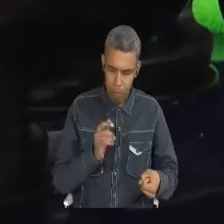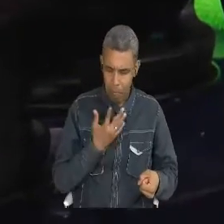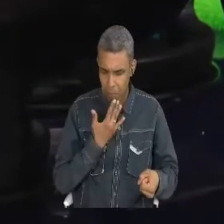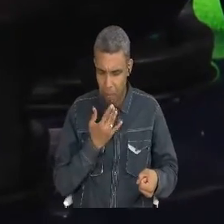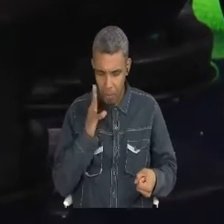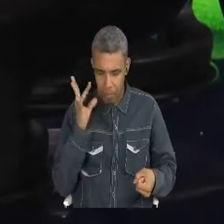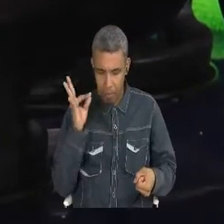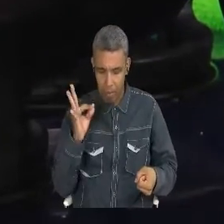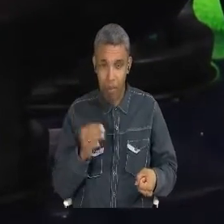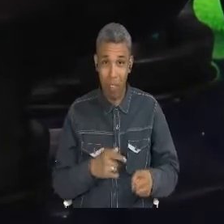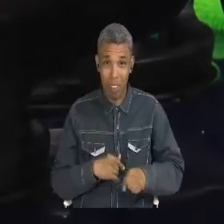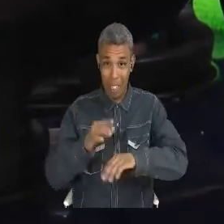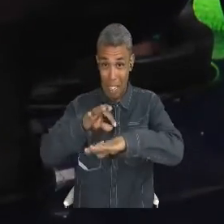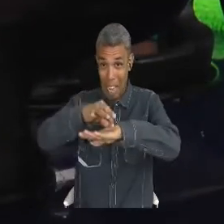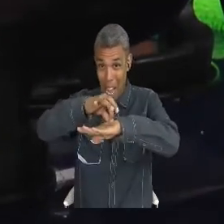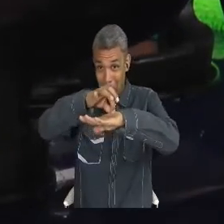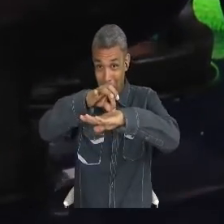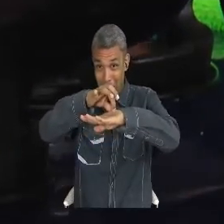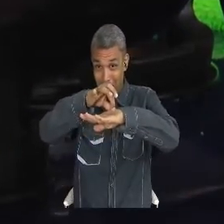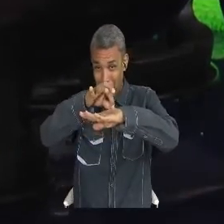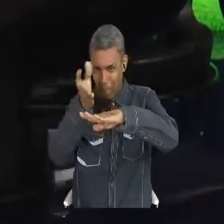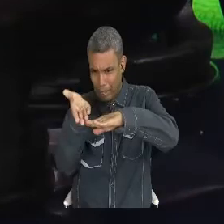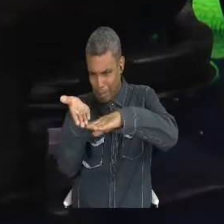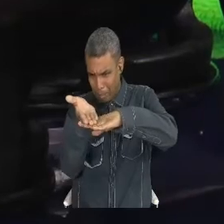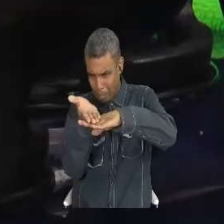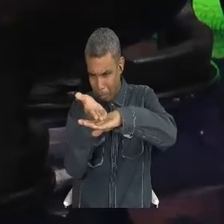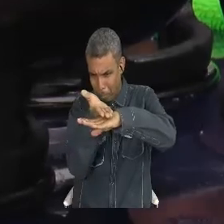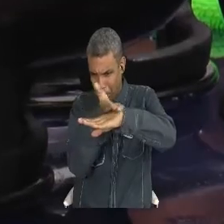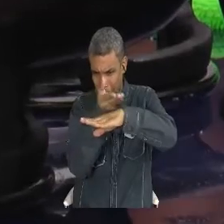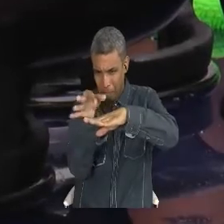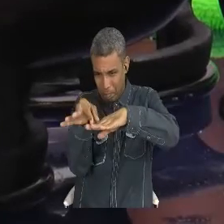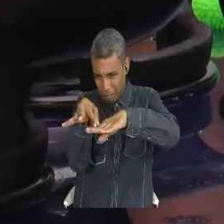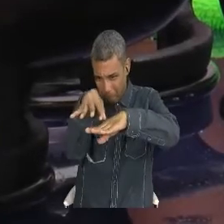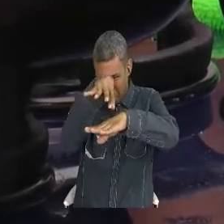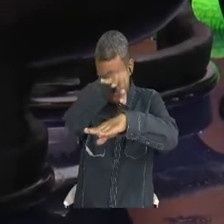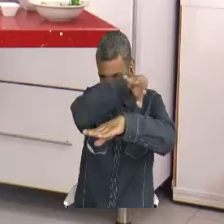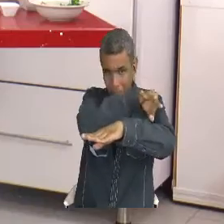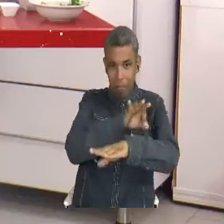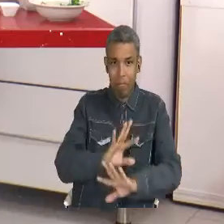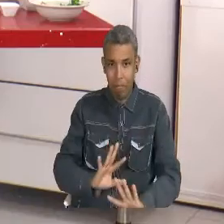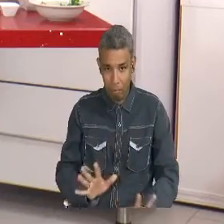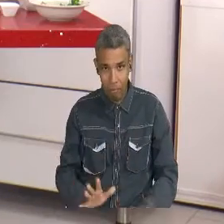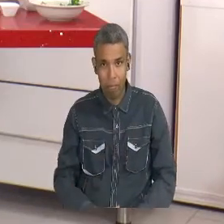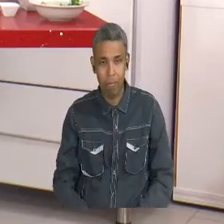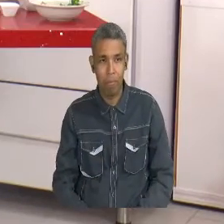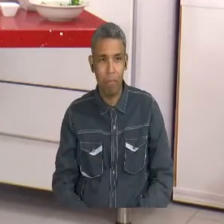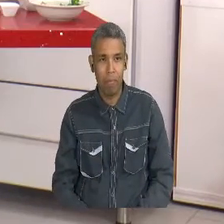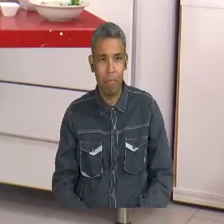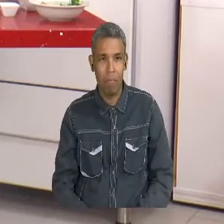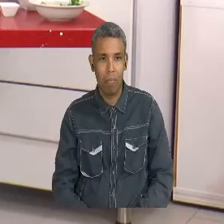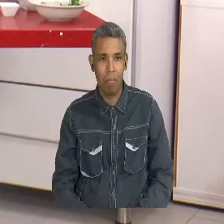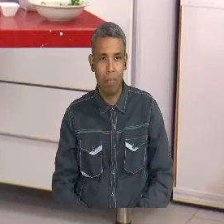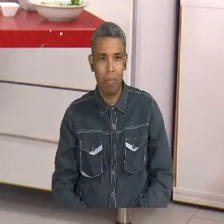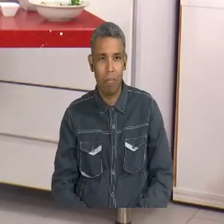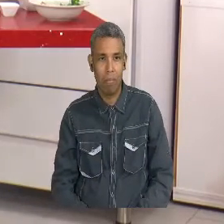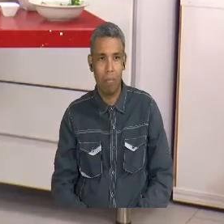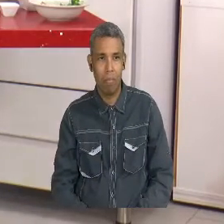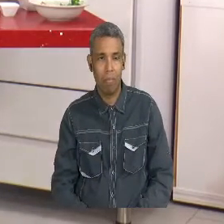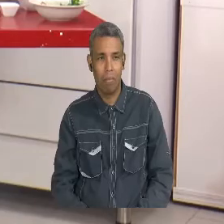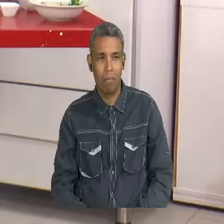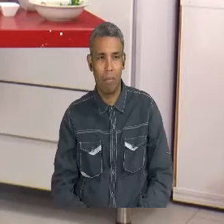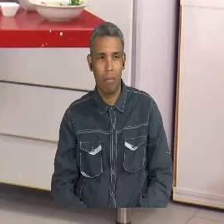a quitarle la piel, que con la piel también podemos jugar, como les decía. Ajá. Pongo esto por acá. Bueno, Víctor, yo quisiera